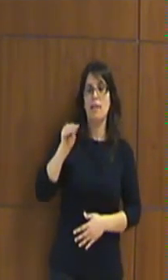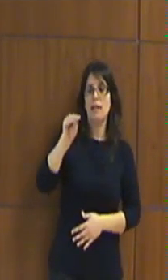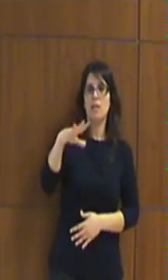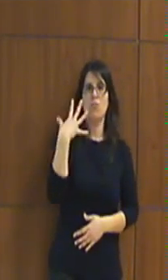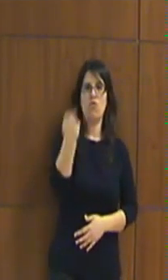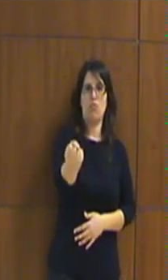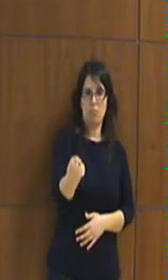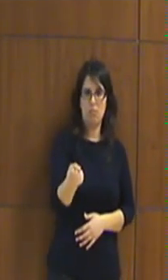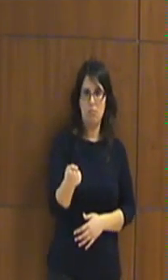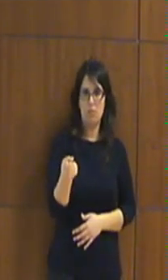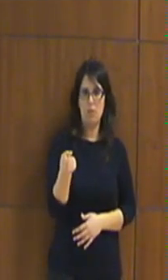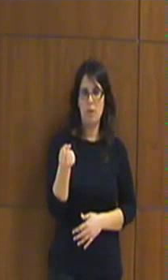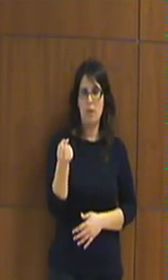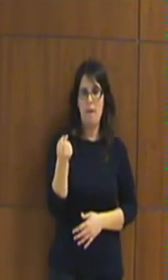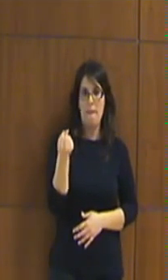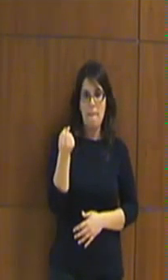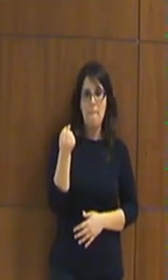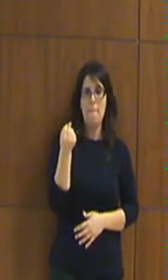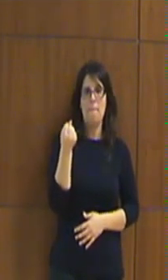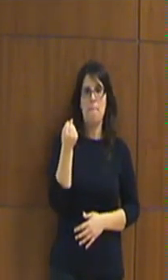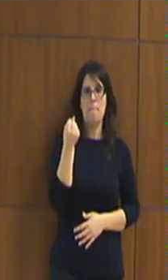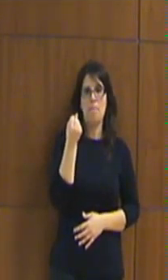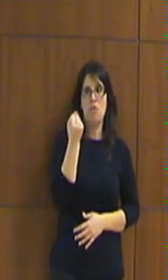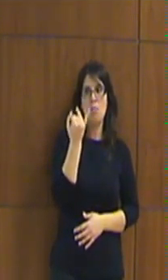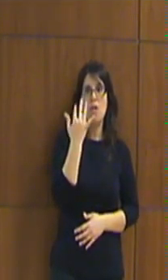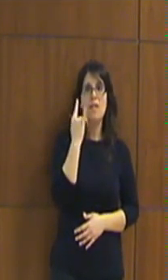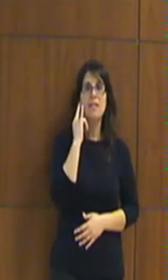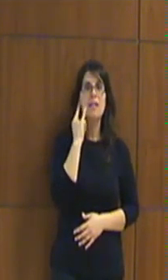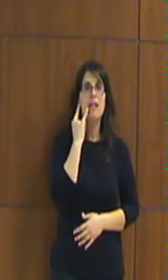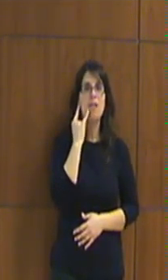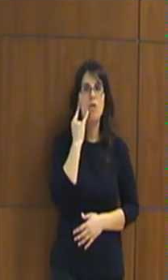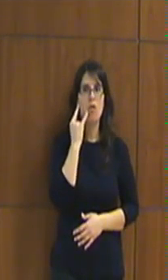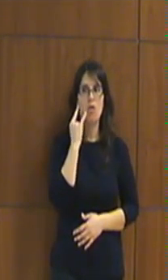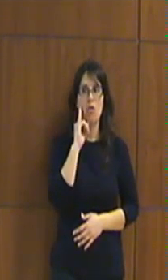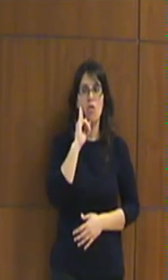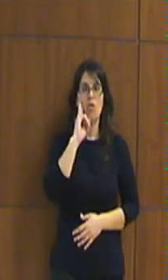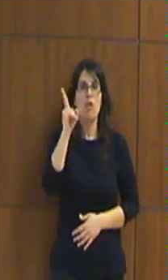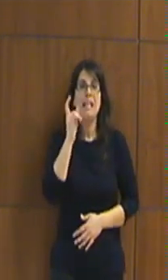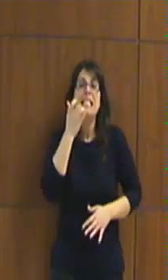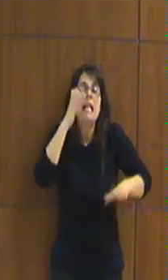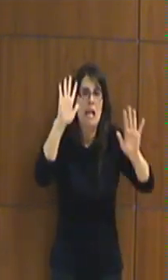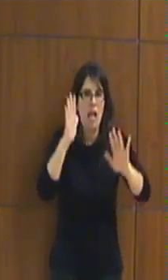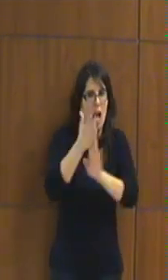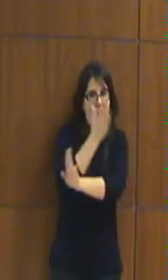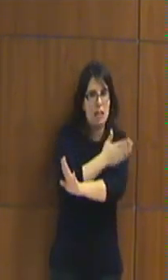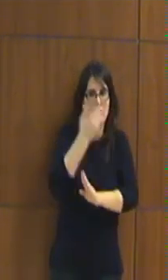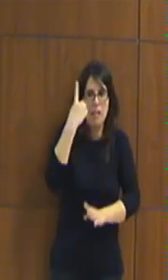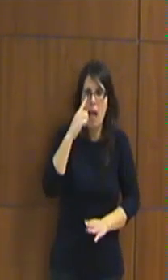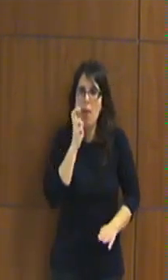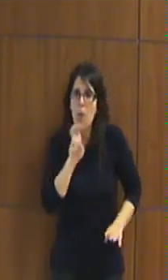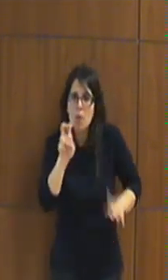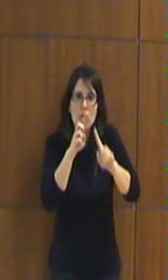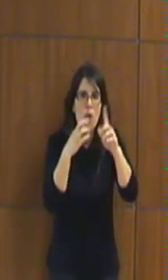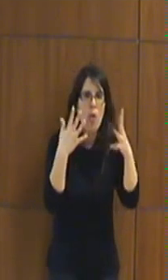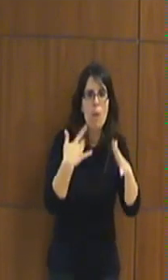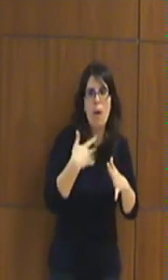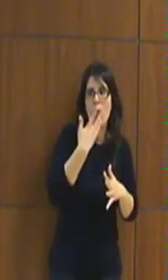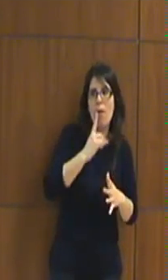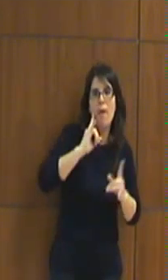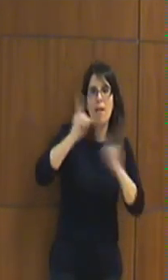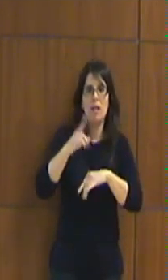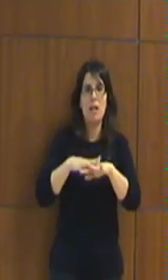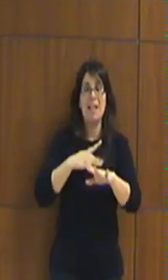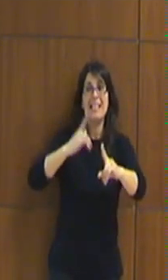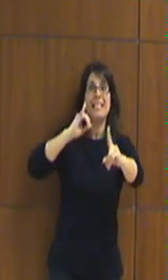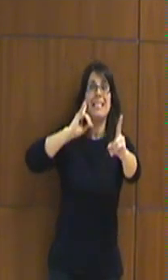por teléfono, si buenamente conoce incluso el número, porque a veces no lo puede hacer, habla con la persona y no entiende absolutamente nada de lo que le están